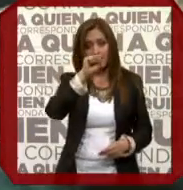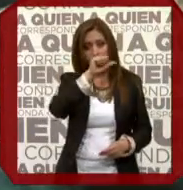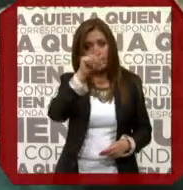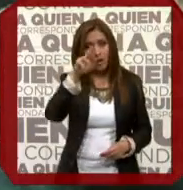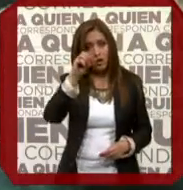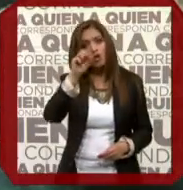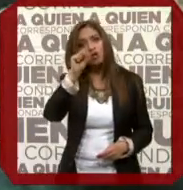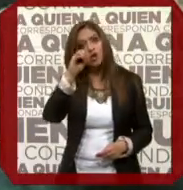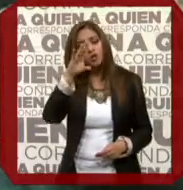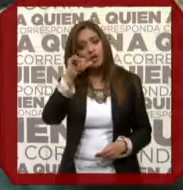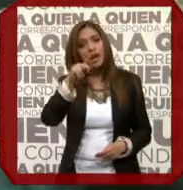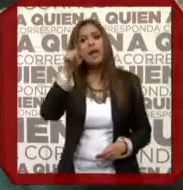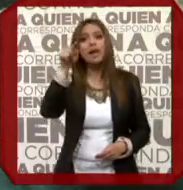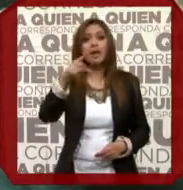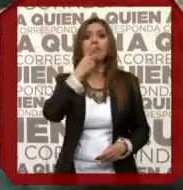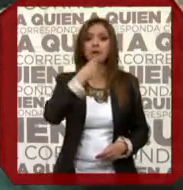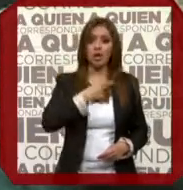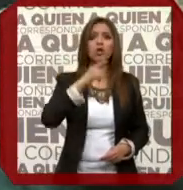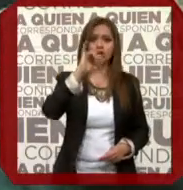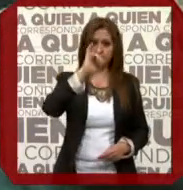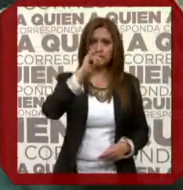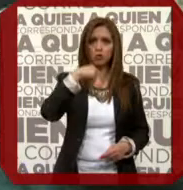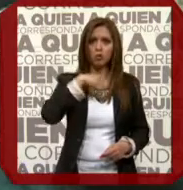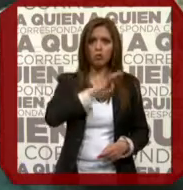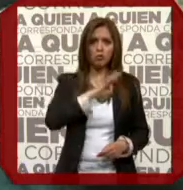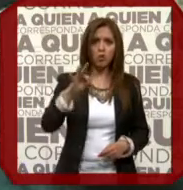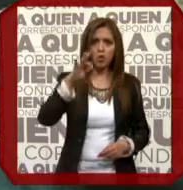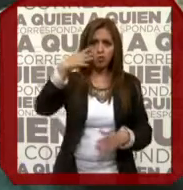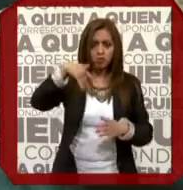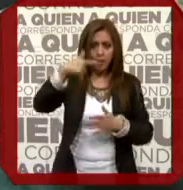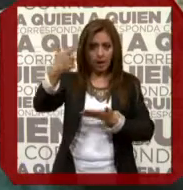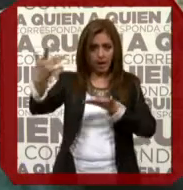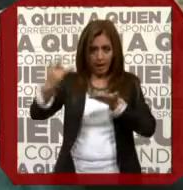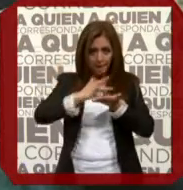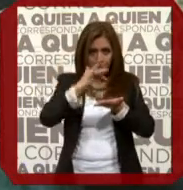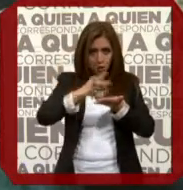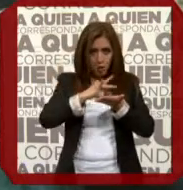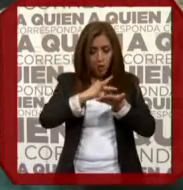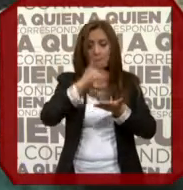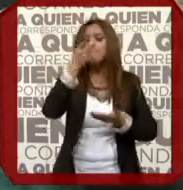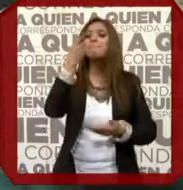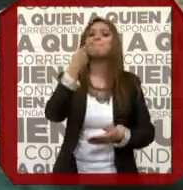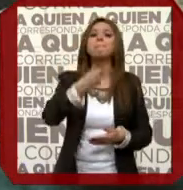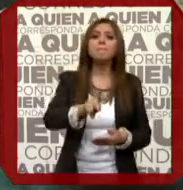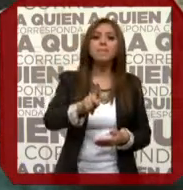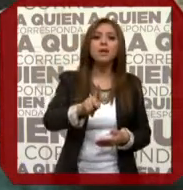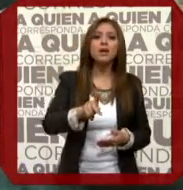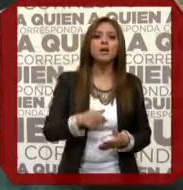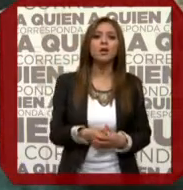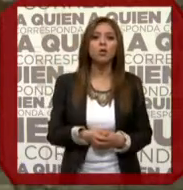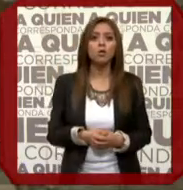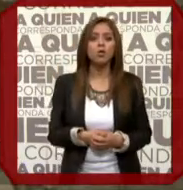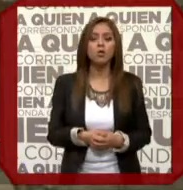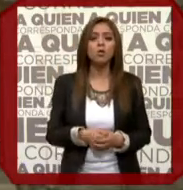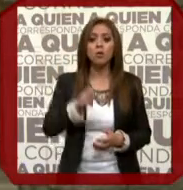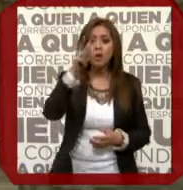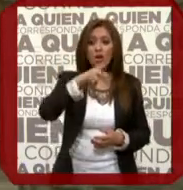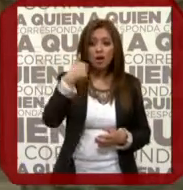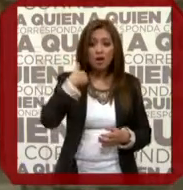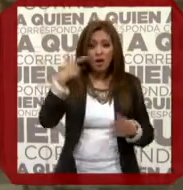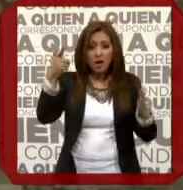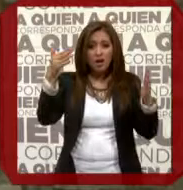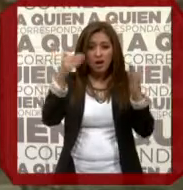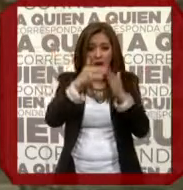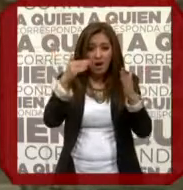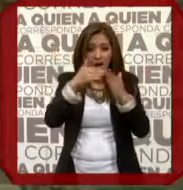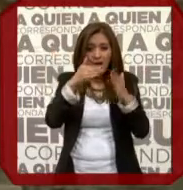dijeron que sí soy candidata para ese tipo de apoyo, pero resulta que mi calle, la calle donde yo vivo, no entra